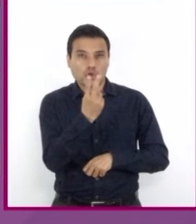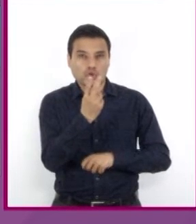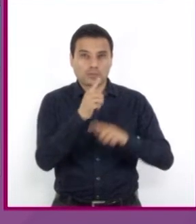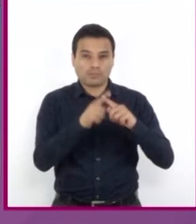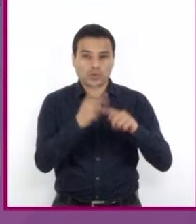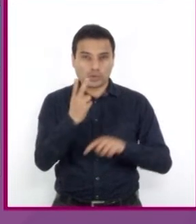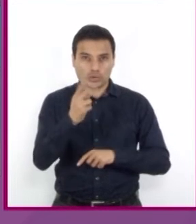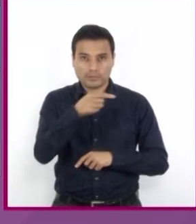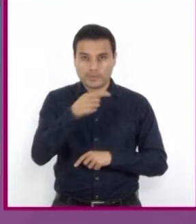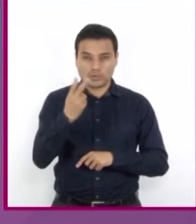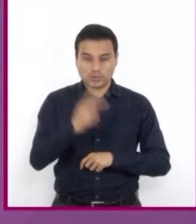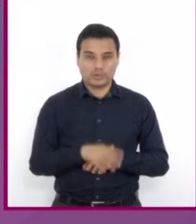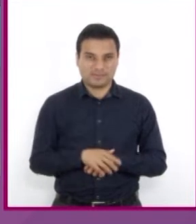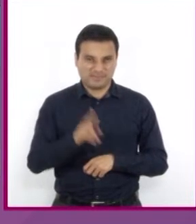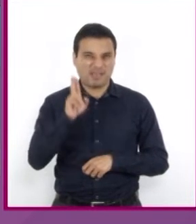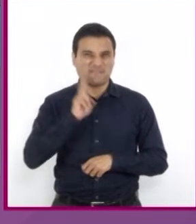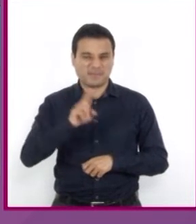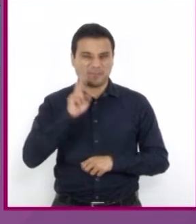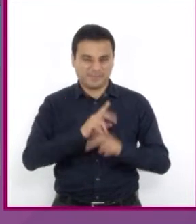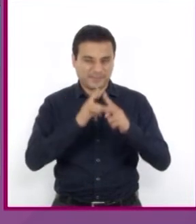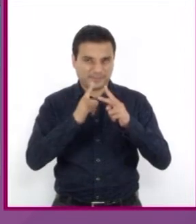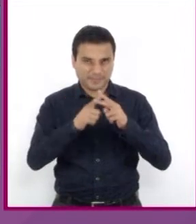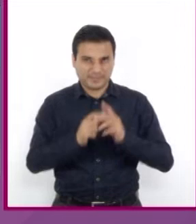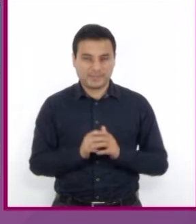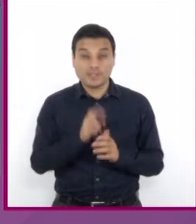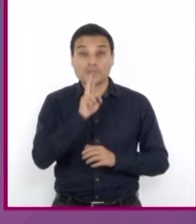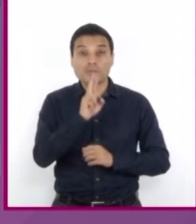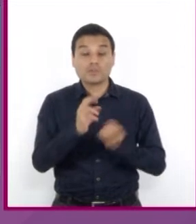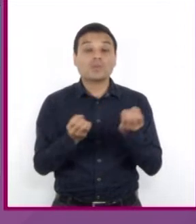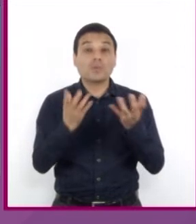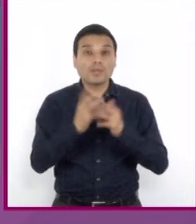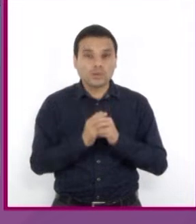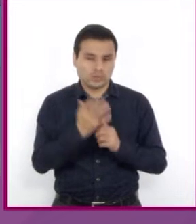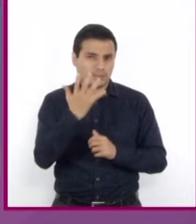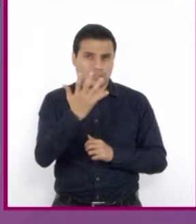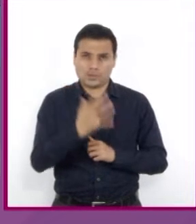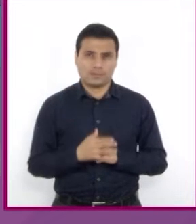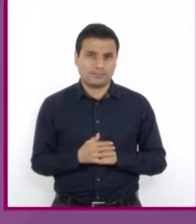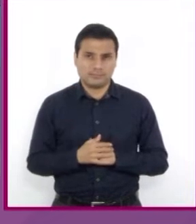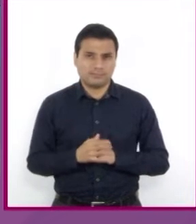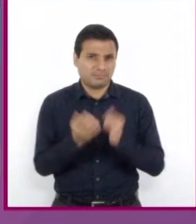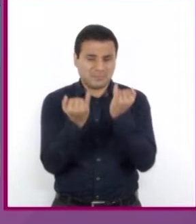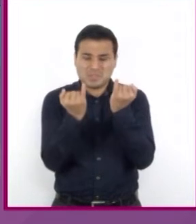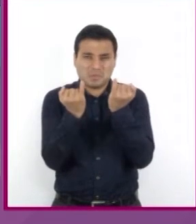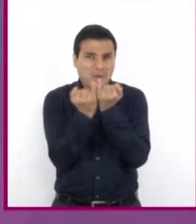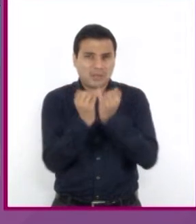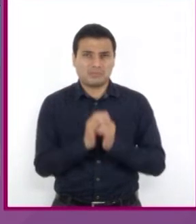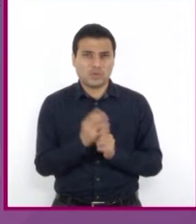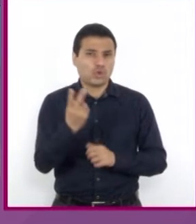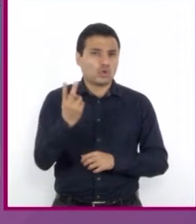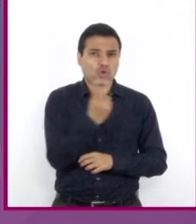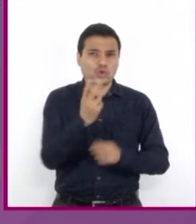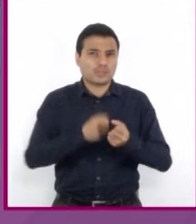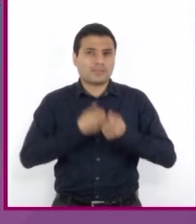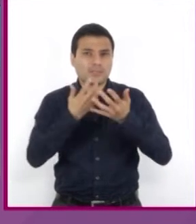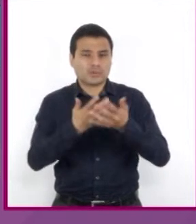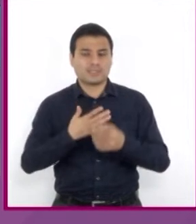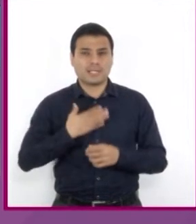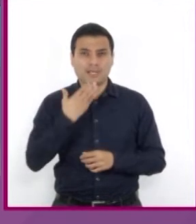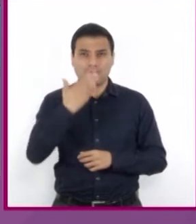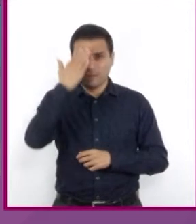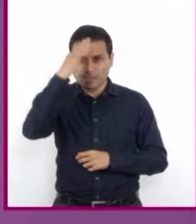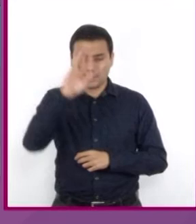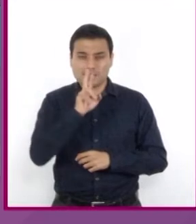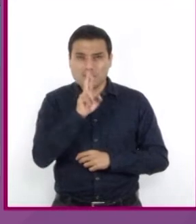2. Al realizar las operaciones, el resultado es 5. Con ambas expresiones algebraicas, tenemos el